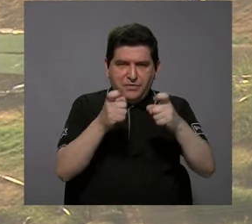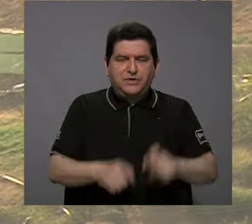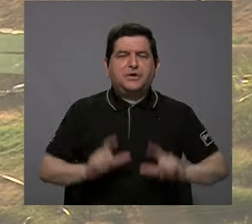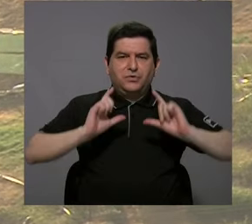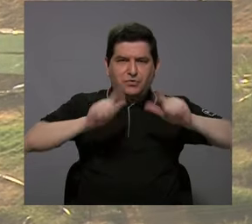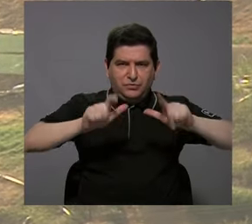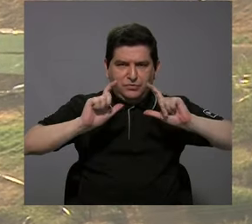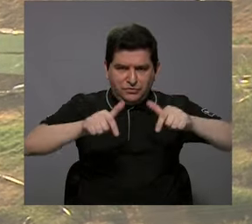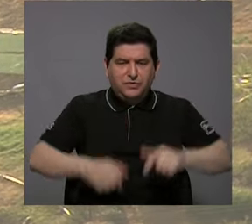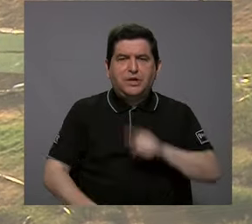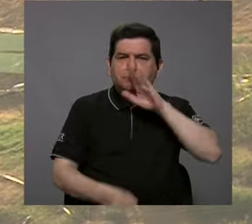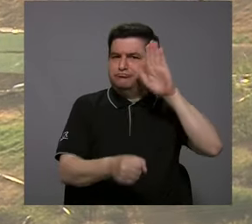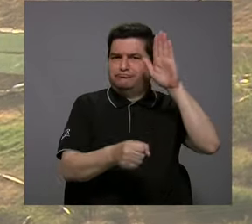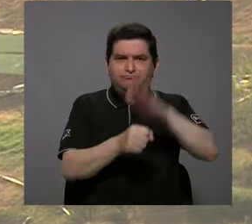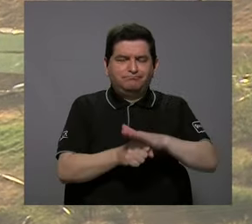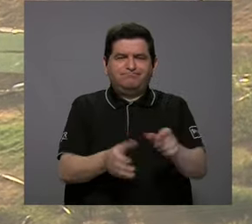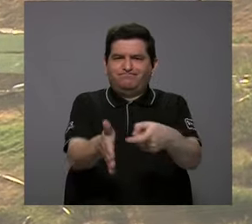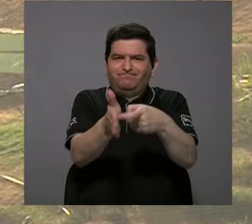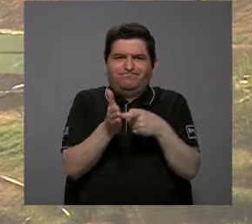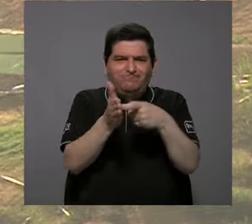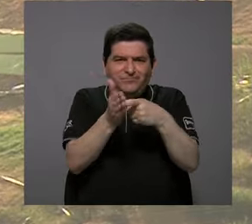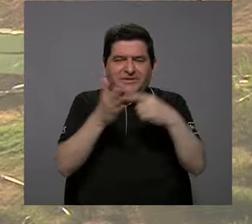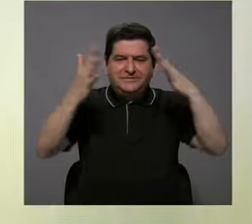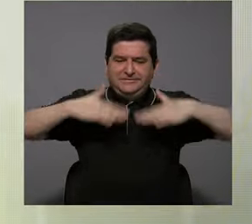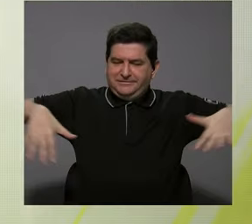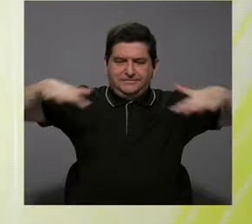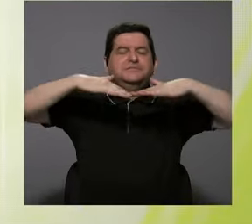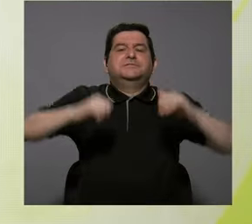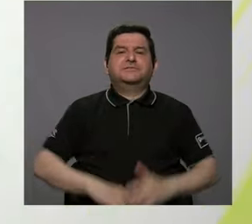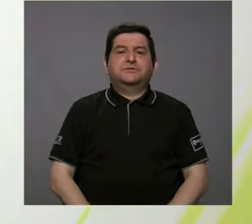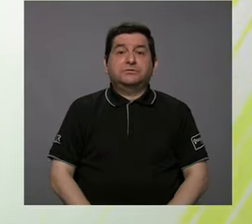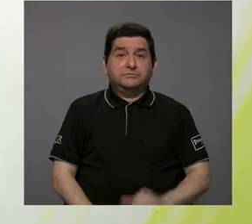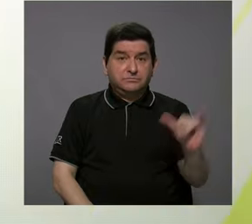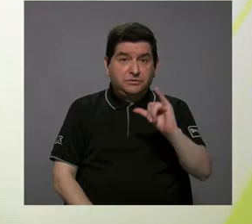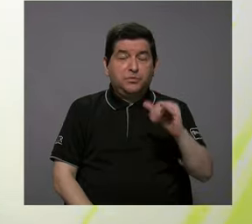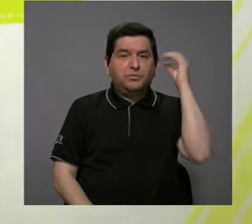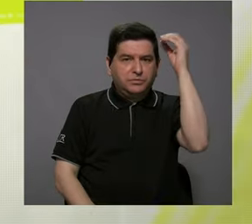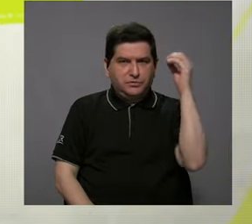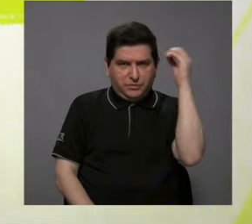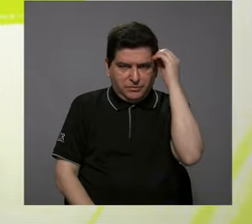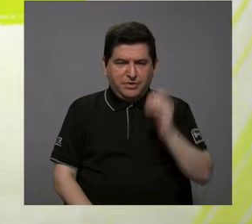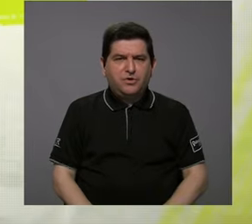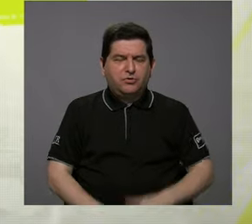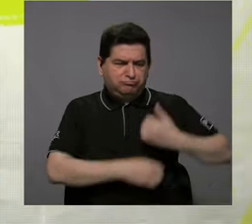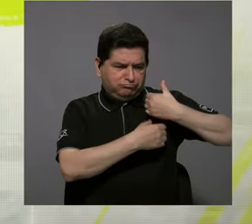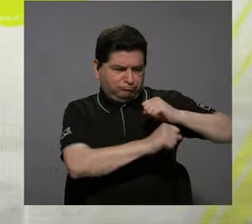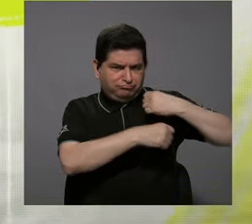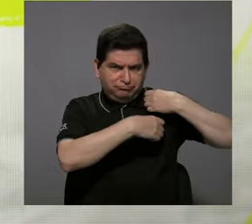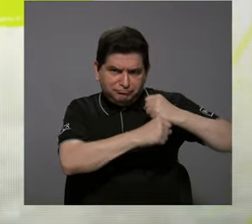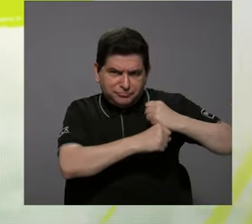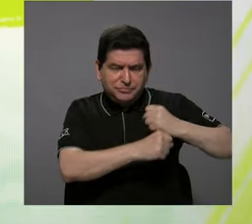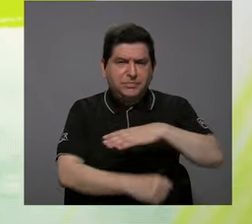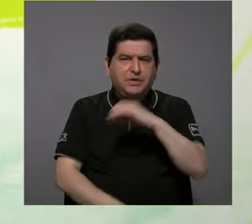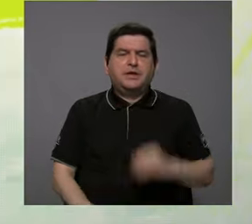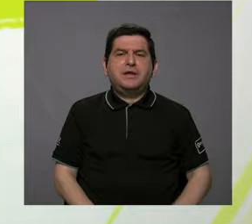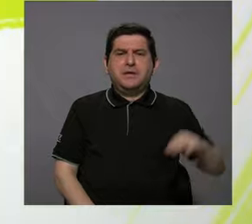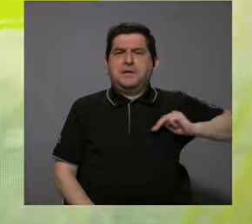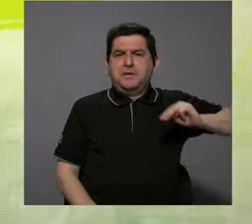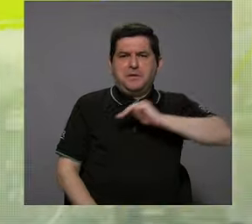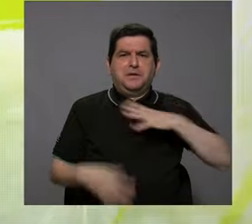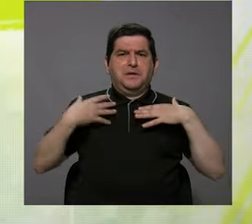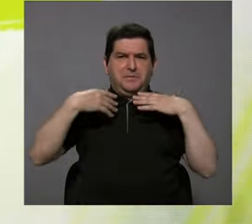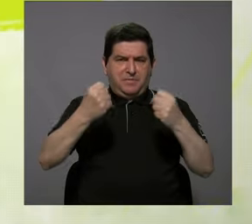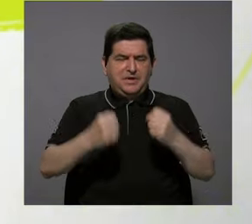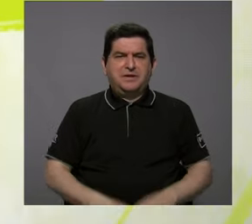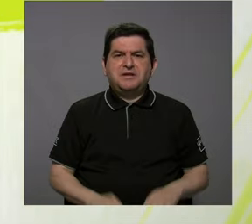residuos incumple los requerimientos ambientales también opinaron que las municipalidades y el Ministerio